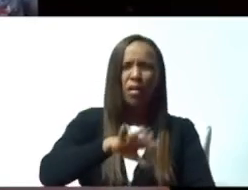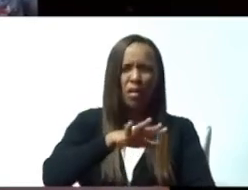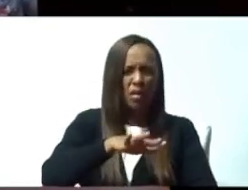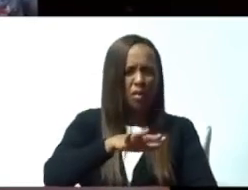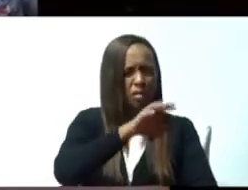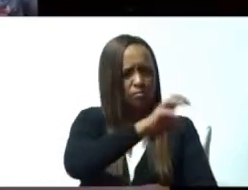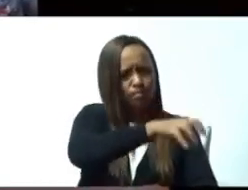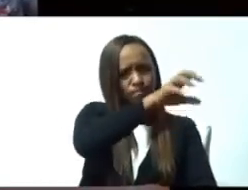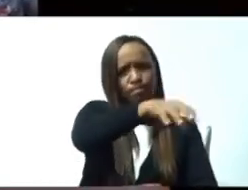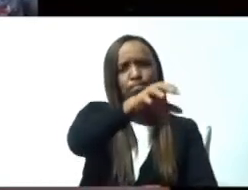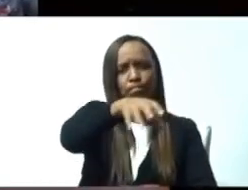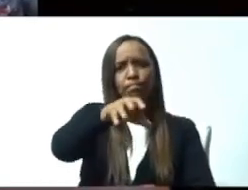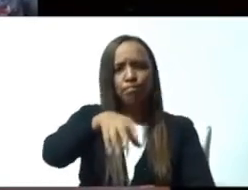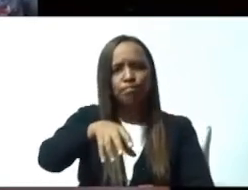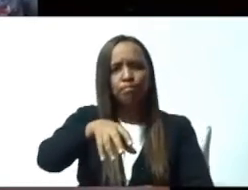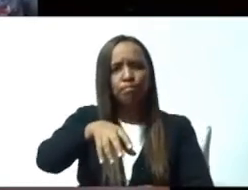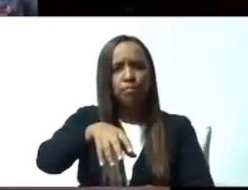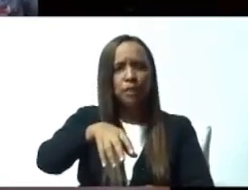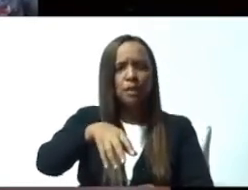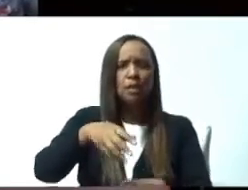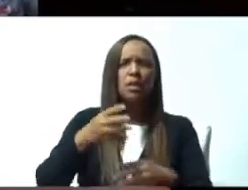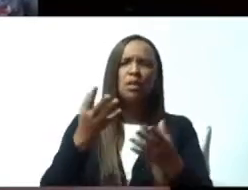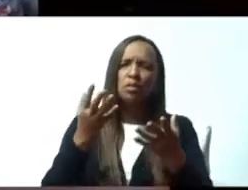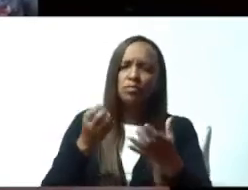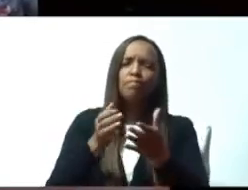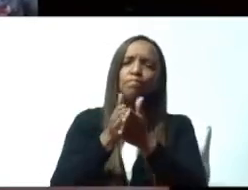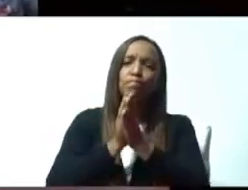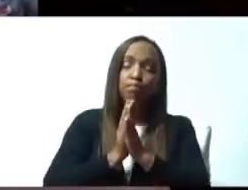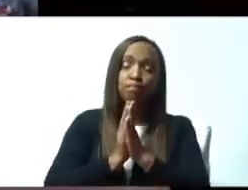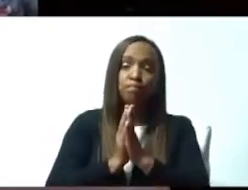al ministro de Obras Públicas para que designen una comisión.